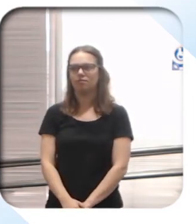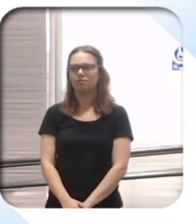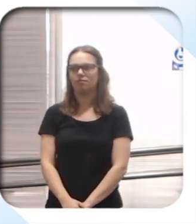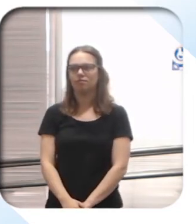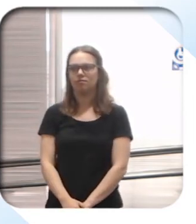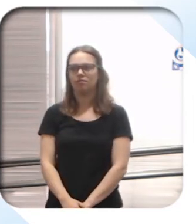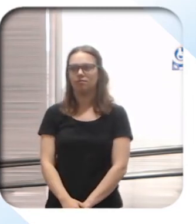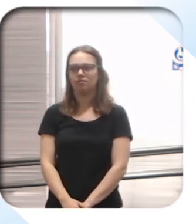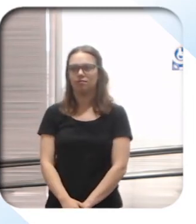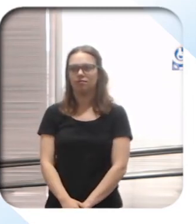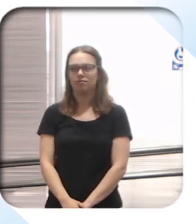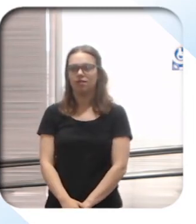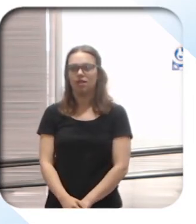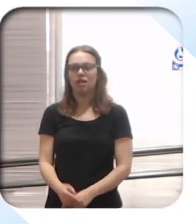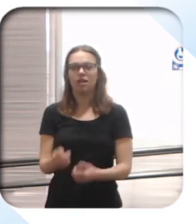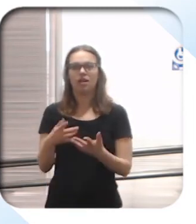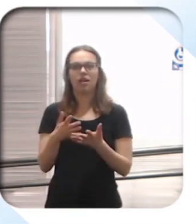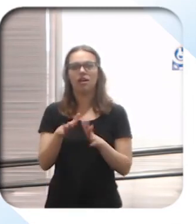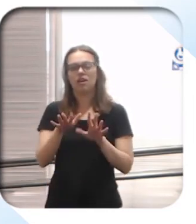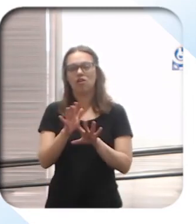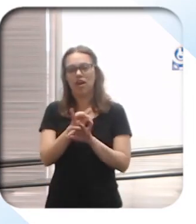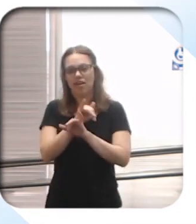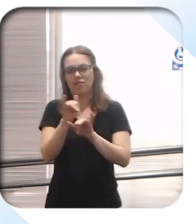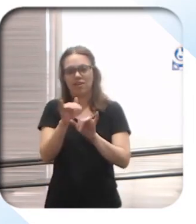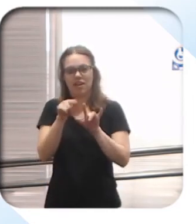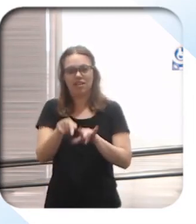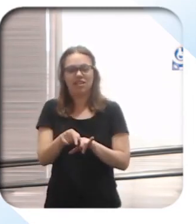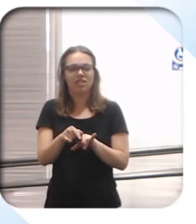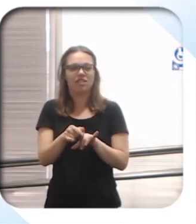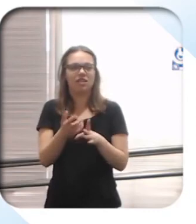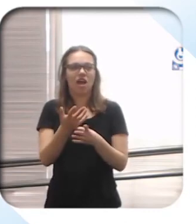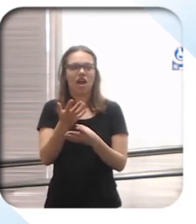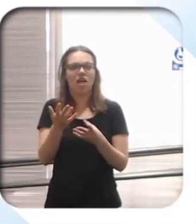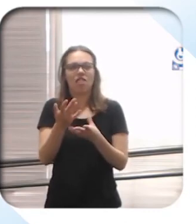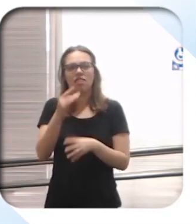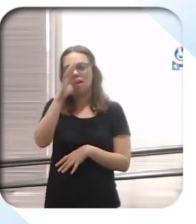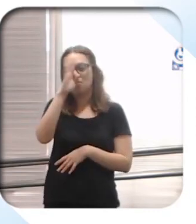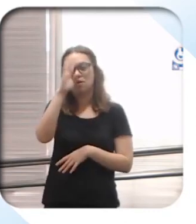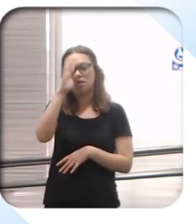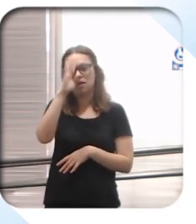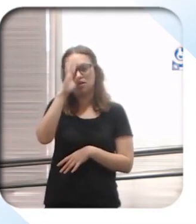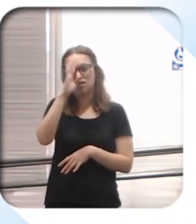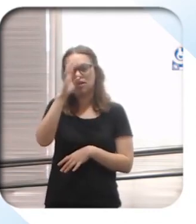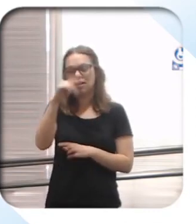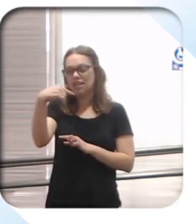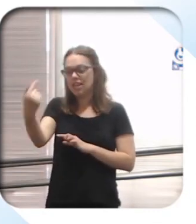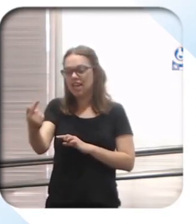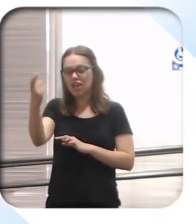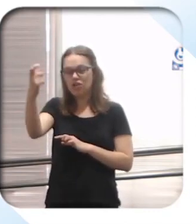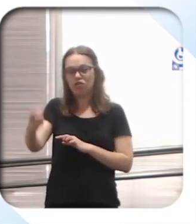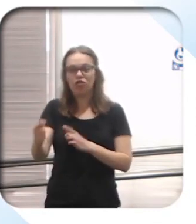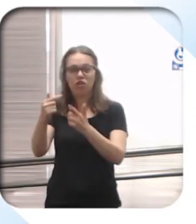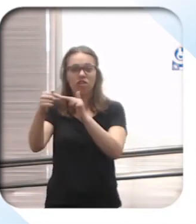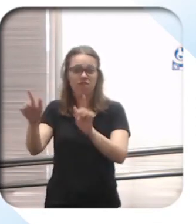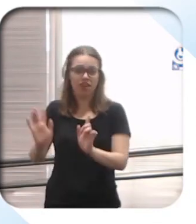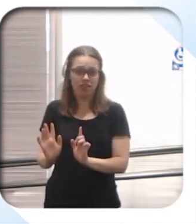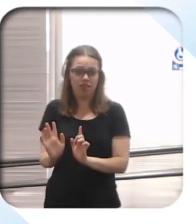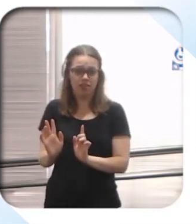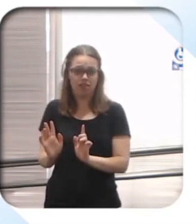Y creo que acá se cierra esto de aprender, ¿no? De que el otro es